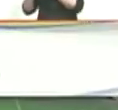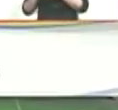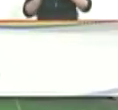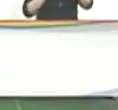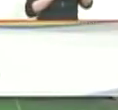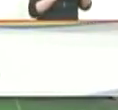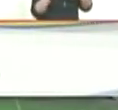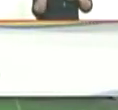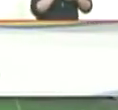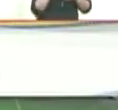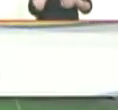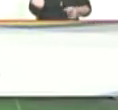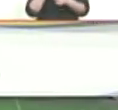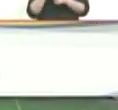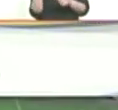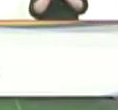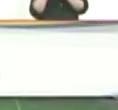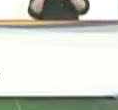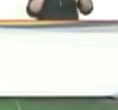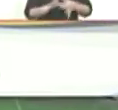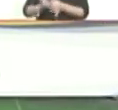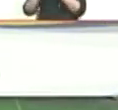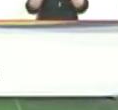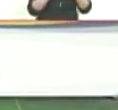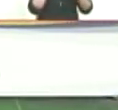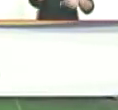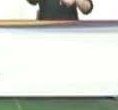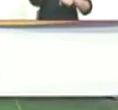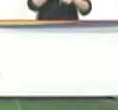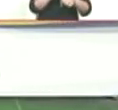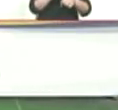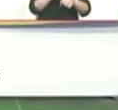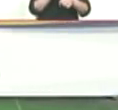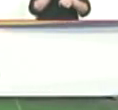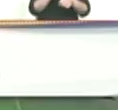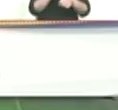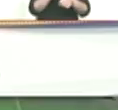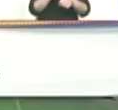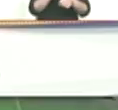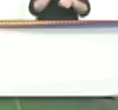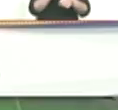¿Ah? ¿Y si los pica? Se la...